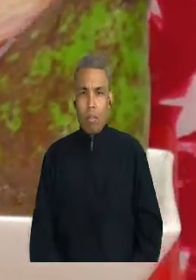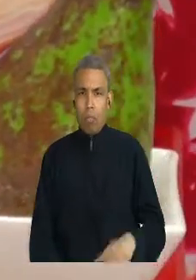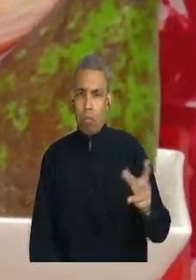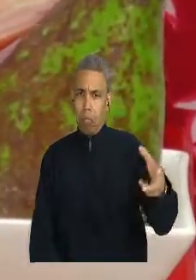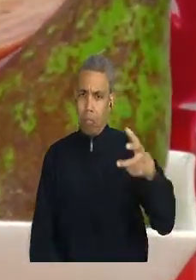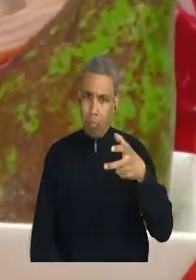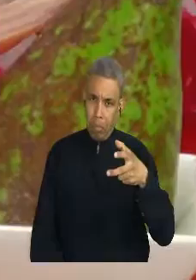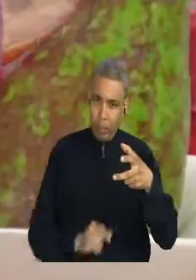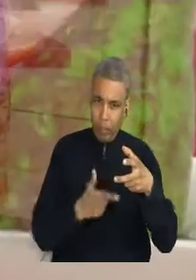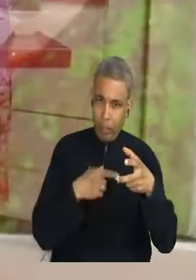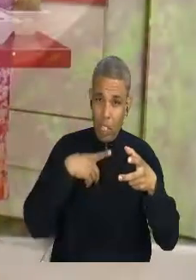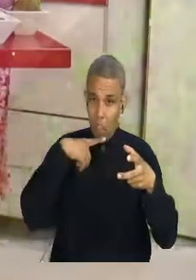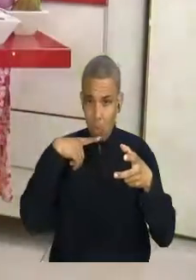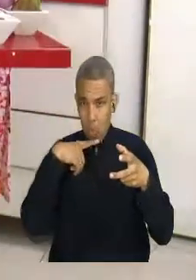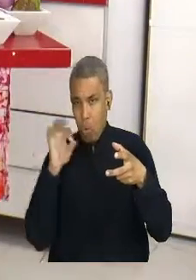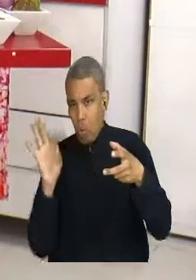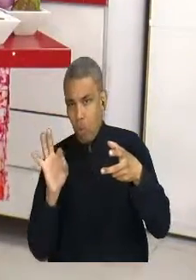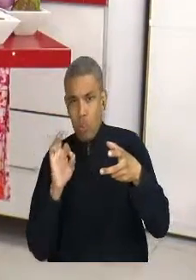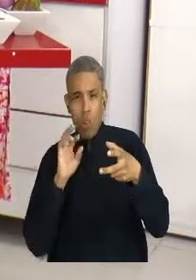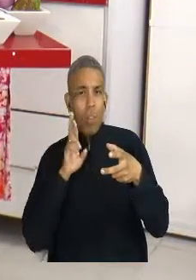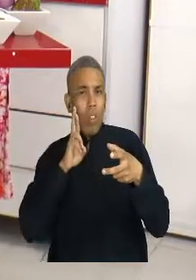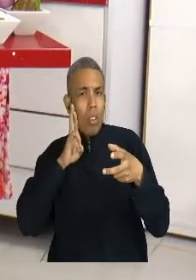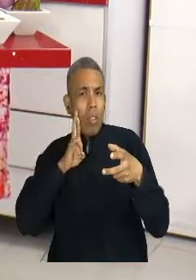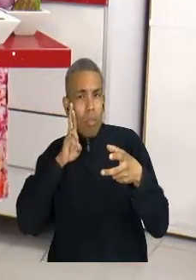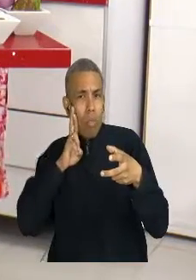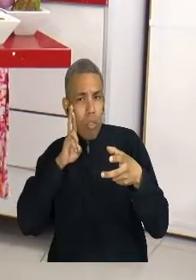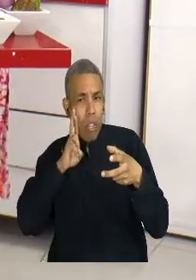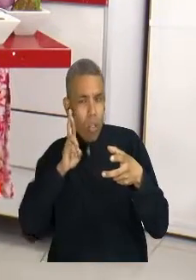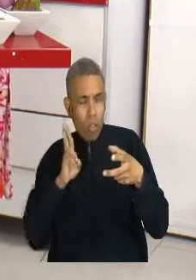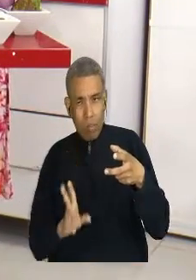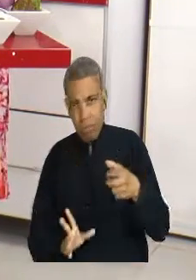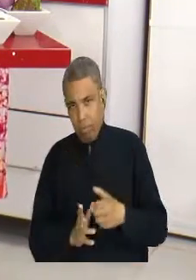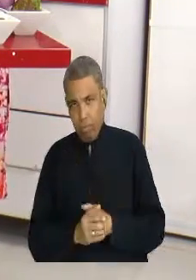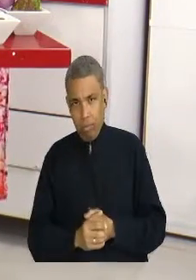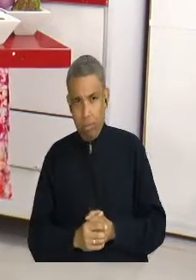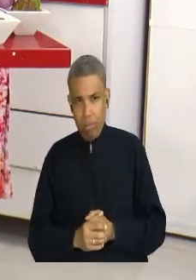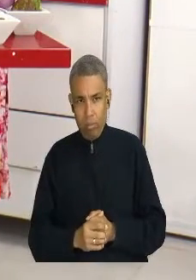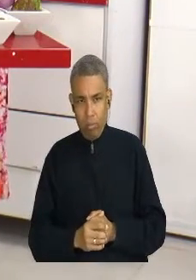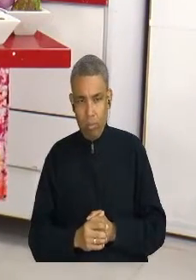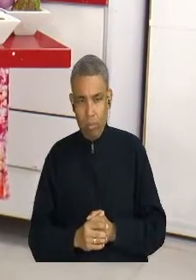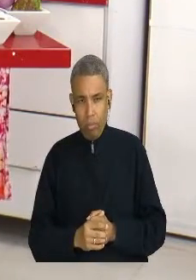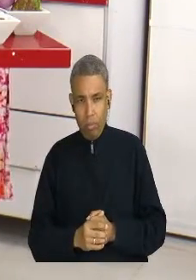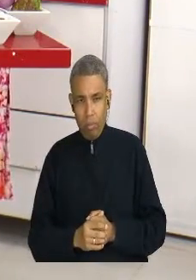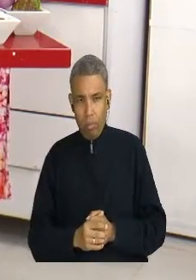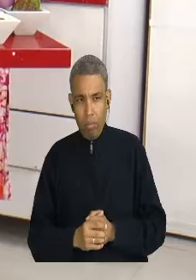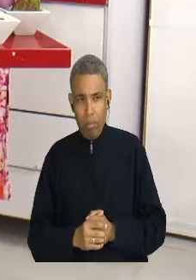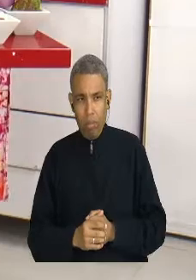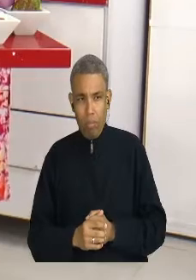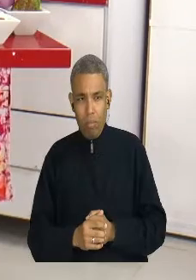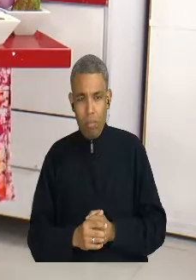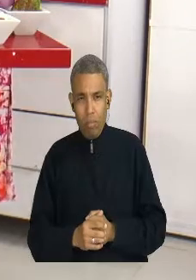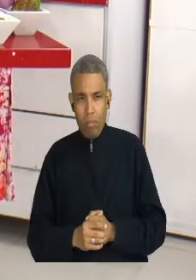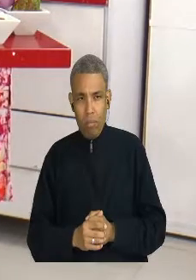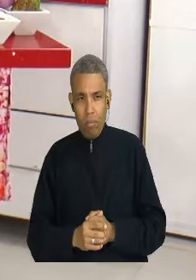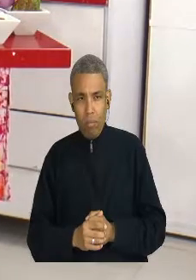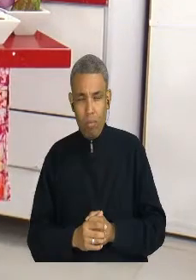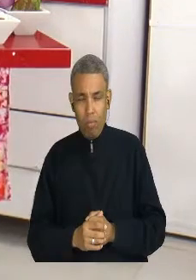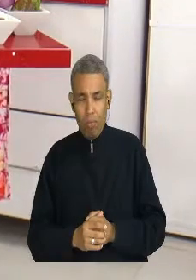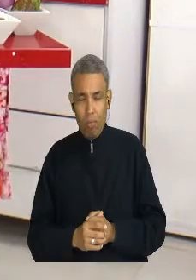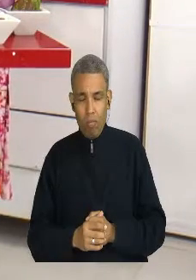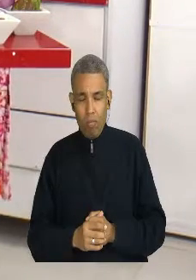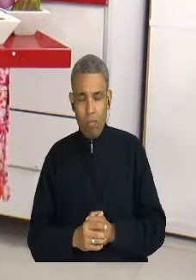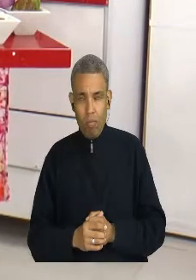encontramos este, que son muy ya más yo le apliqué algunos otros productos, como va a ser nuestro langostino y nuestra tocineta.